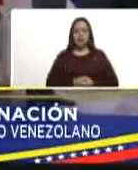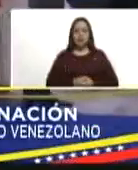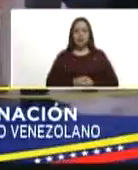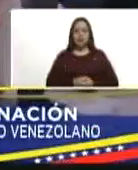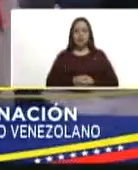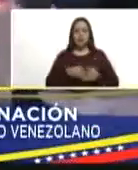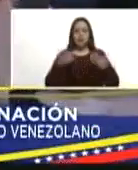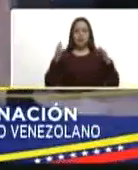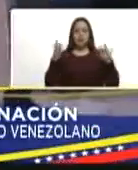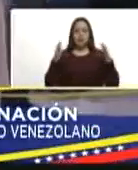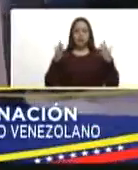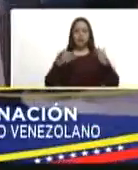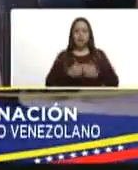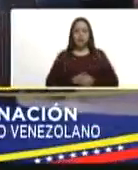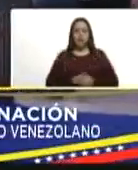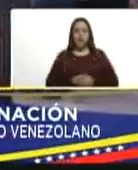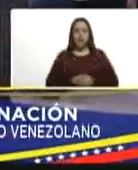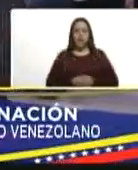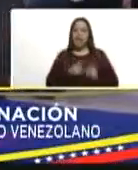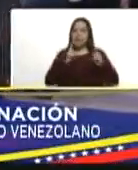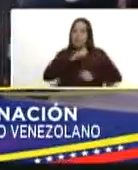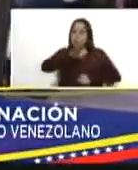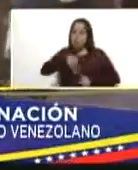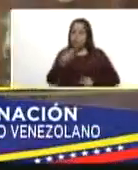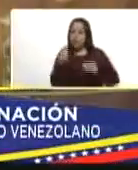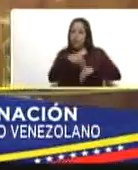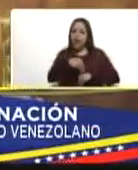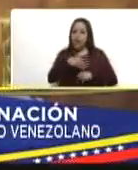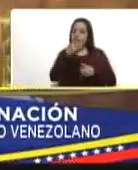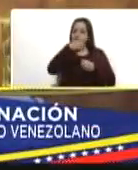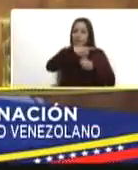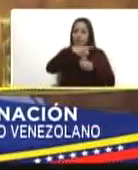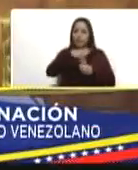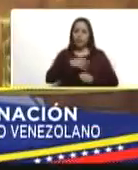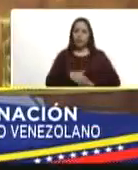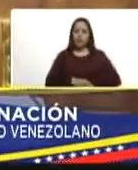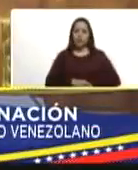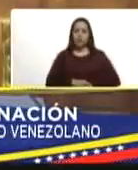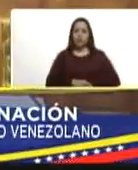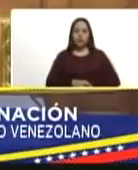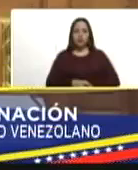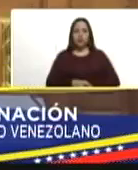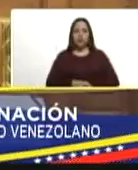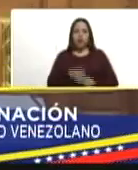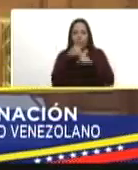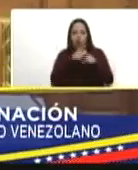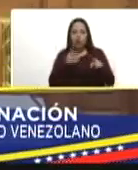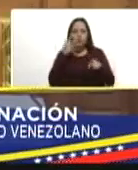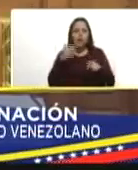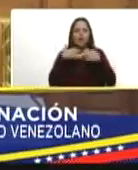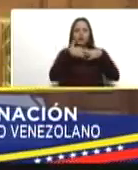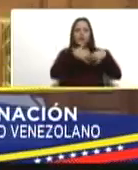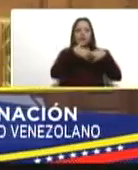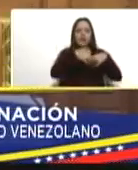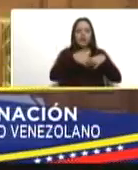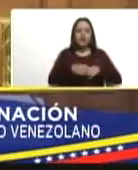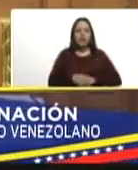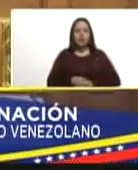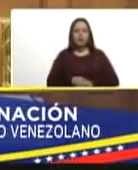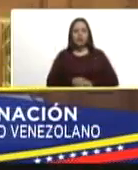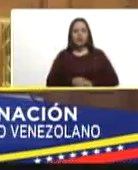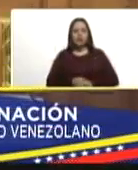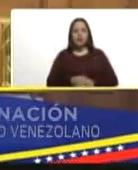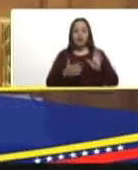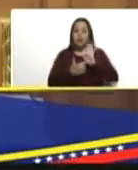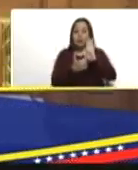Venezuela también pudiera darle otros datos otros sectores como el Industrial